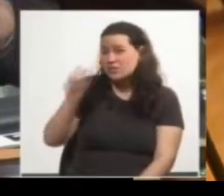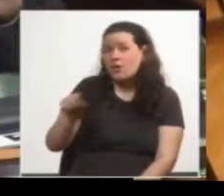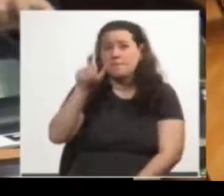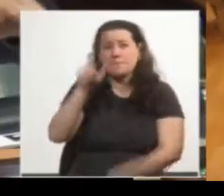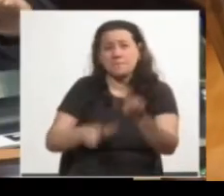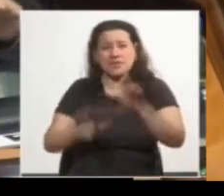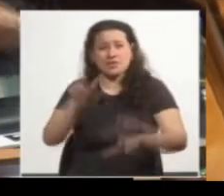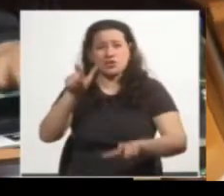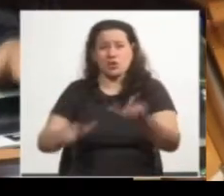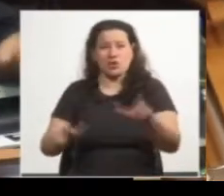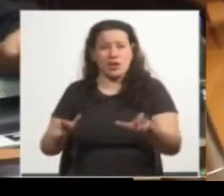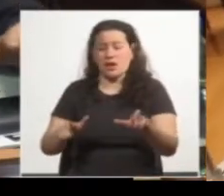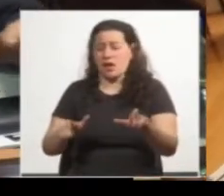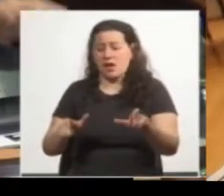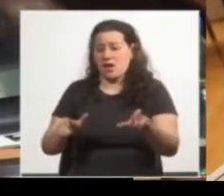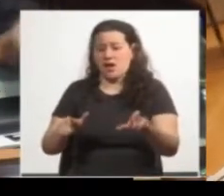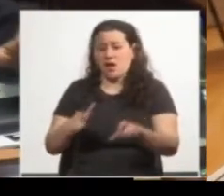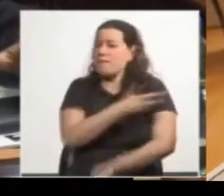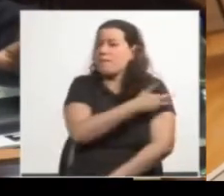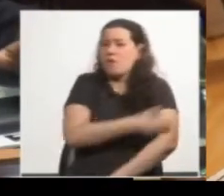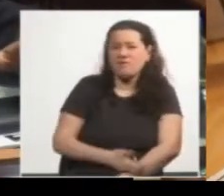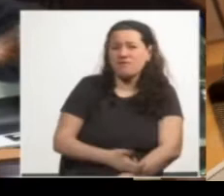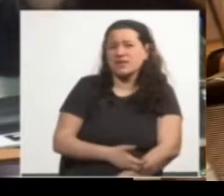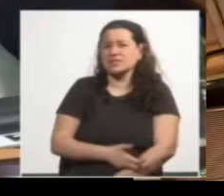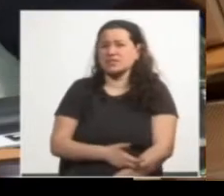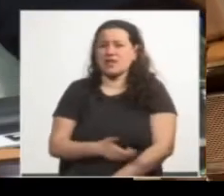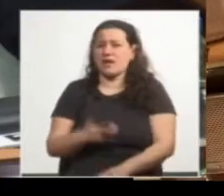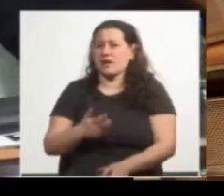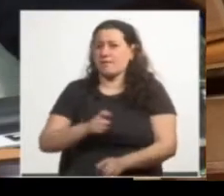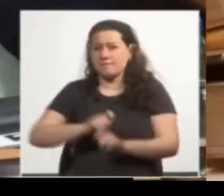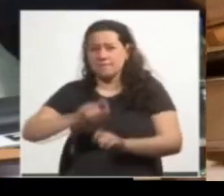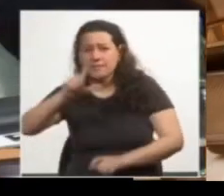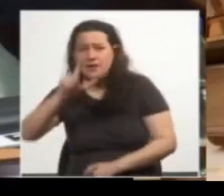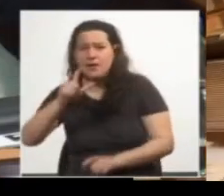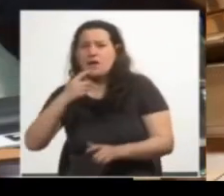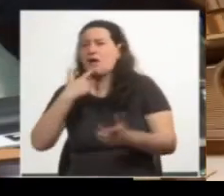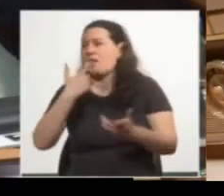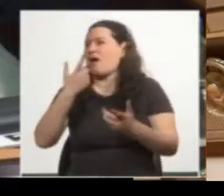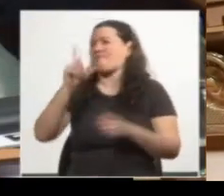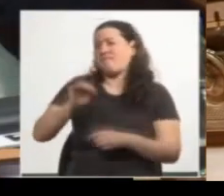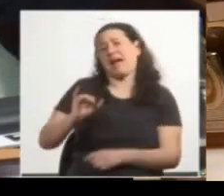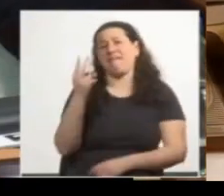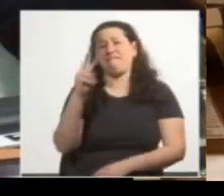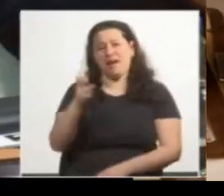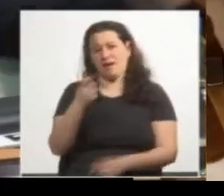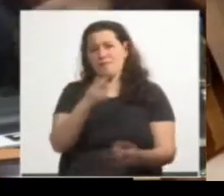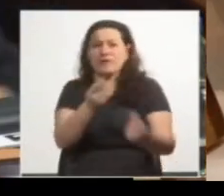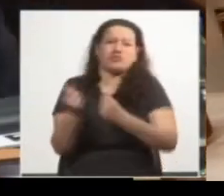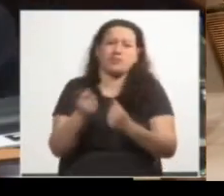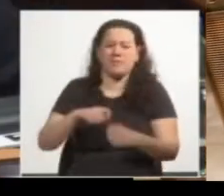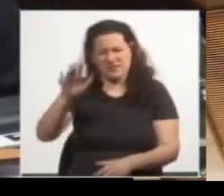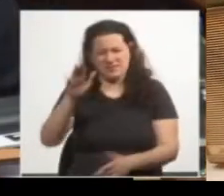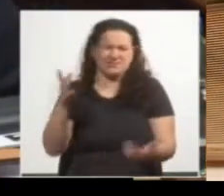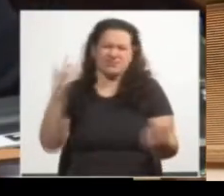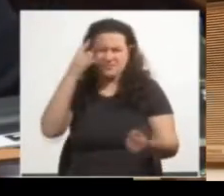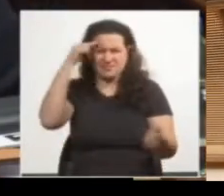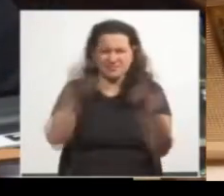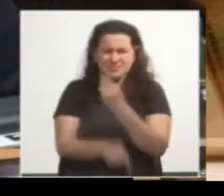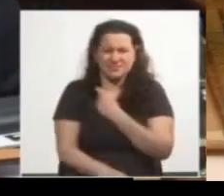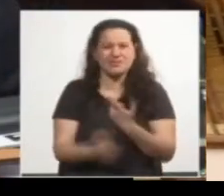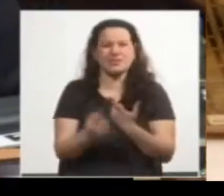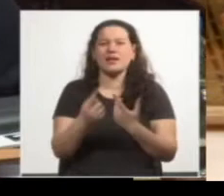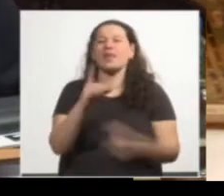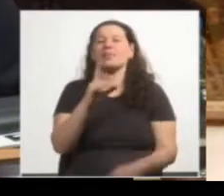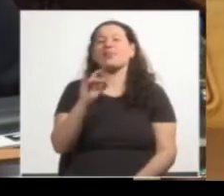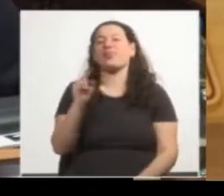gente que pasa la pobreza y deja de consumir le bajamos el iva en realidad lo que terminó pasando en la